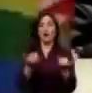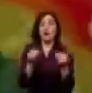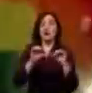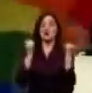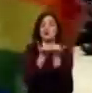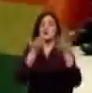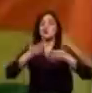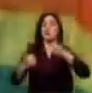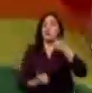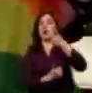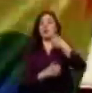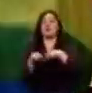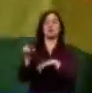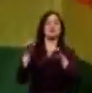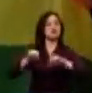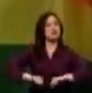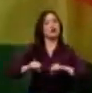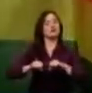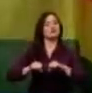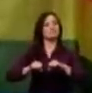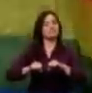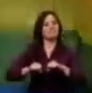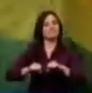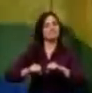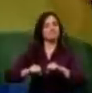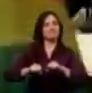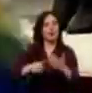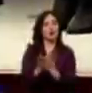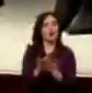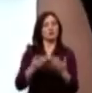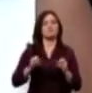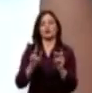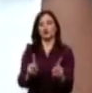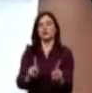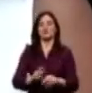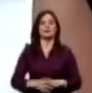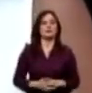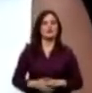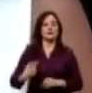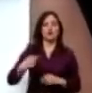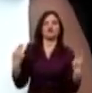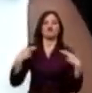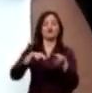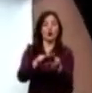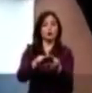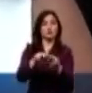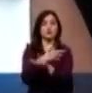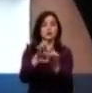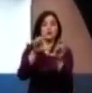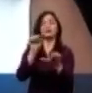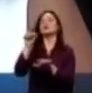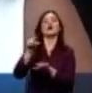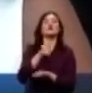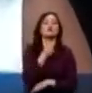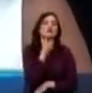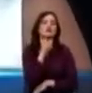asambleísta nacional alterna y cree que desde ese espacio se lograrán nuevas victorias. Hemos tenido la unión de hecho homosexual, hemos avanzado con